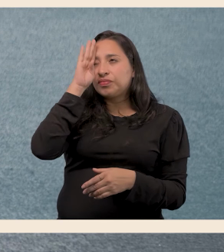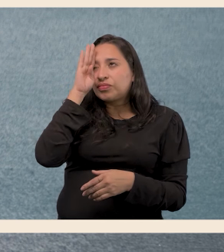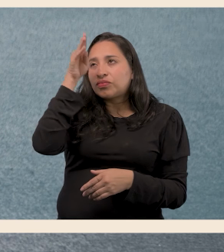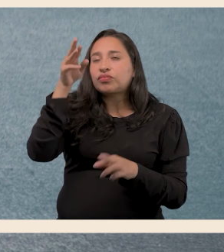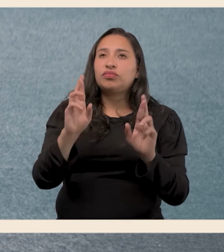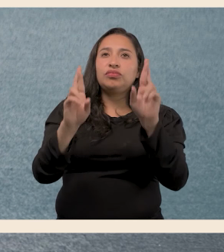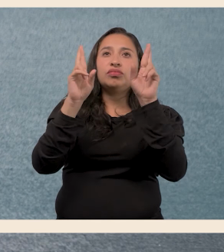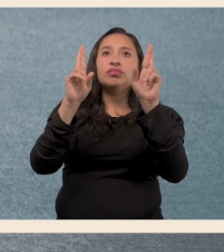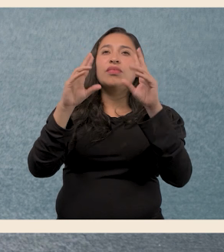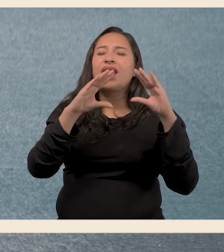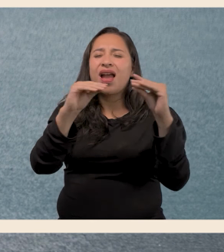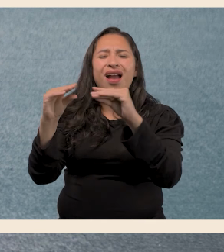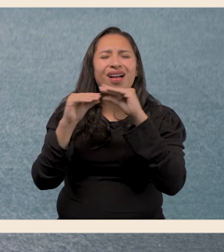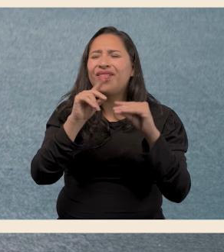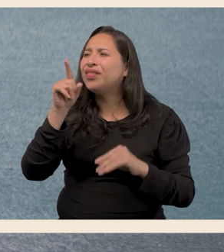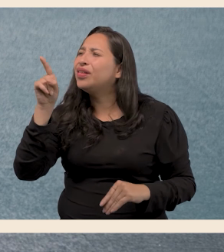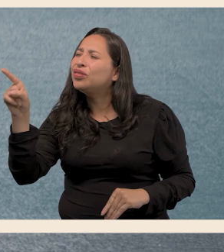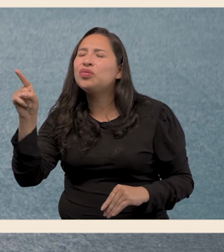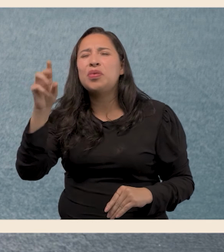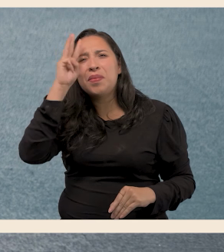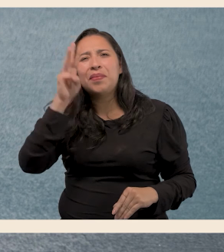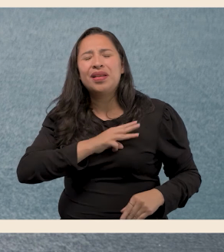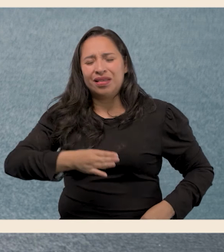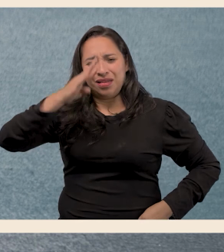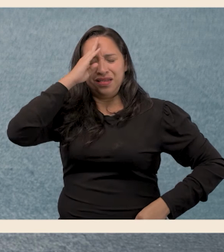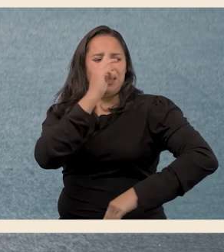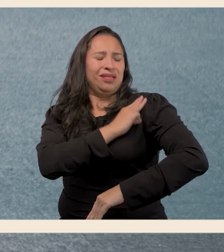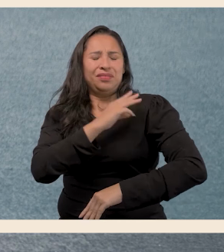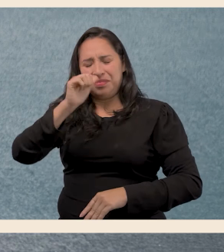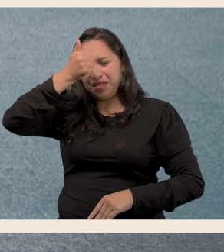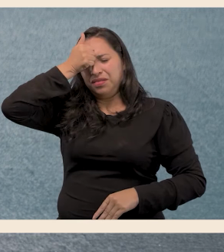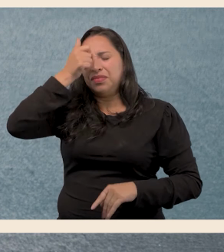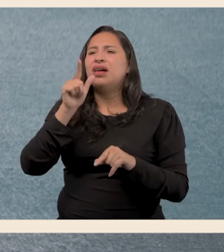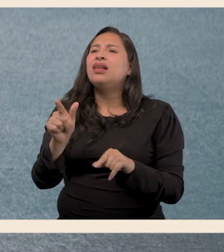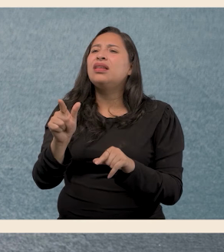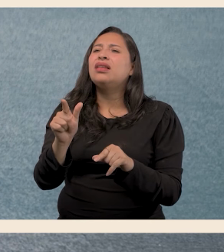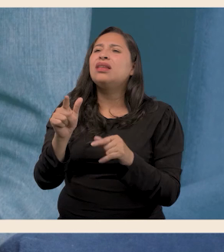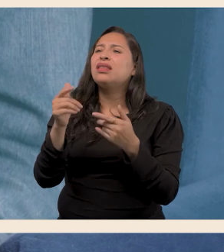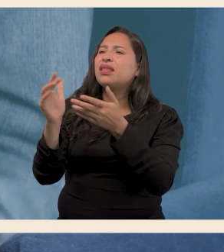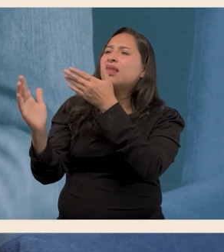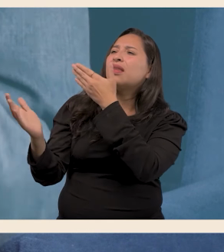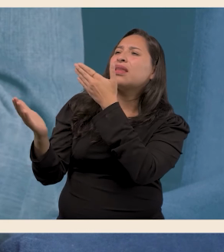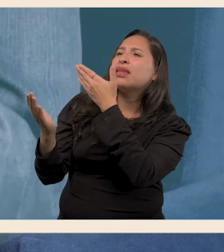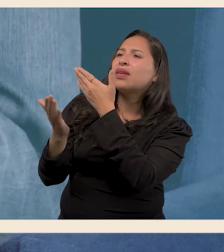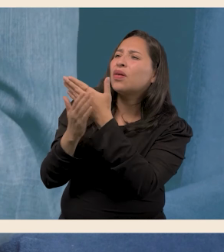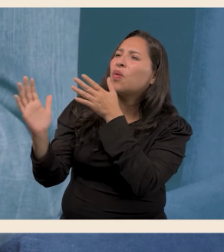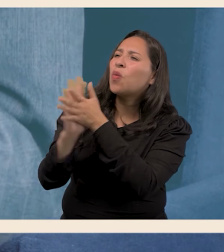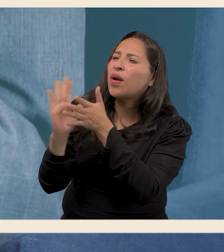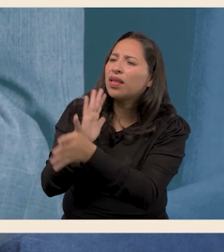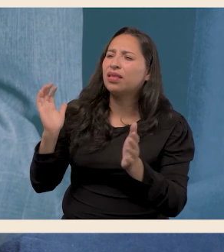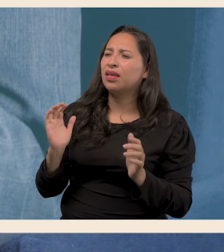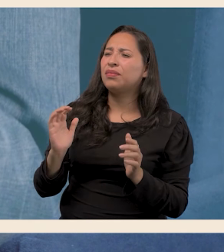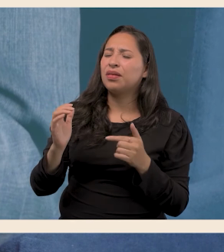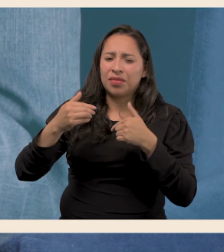ese comandante, que me diga algo, de pronto para descansar yo. De pronto para descansar él, que